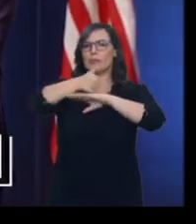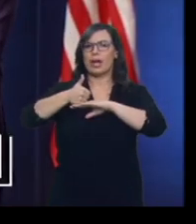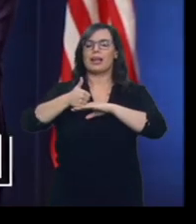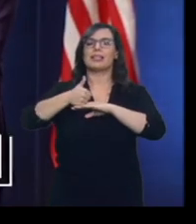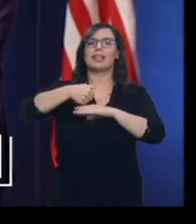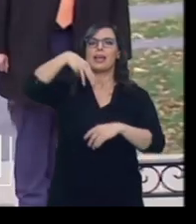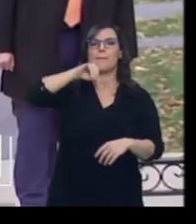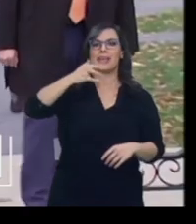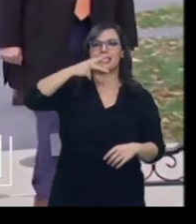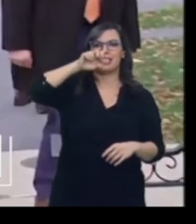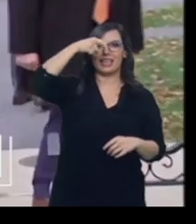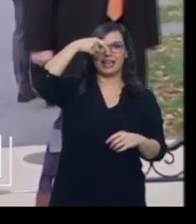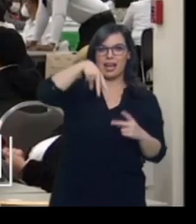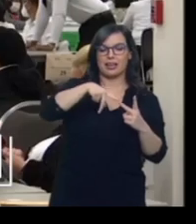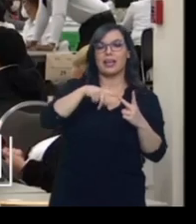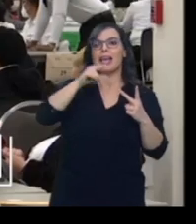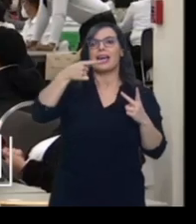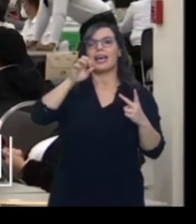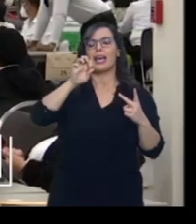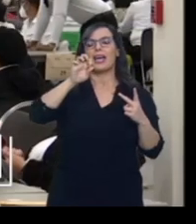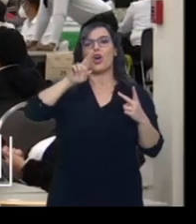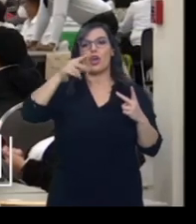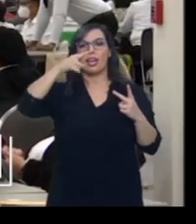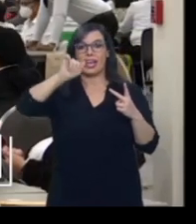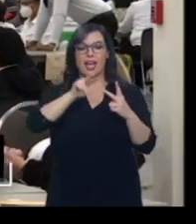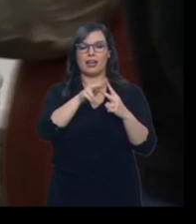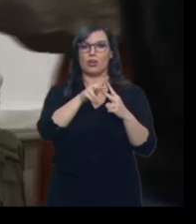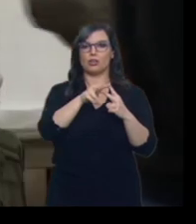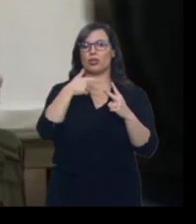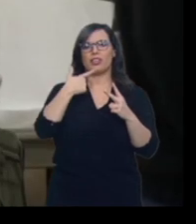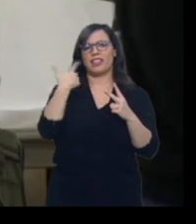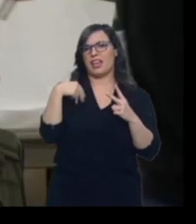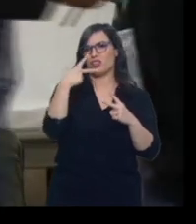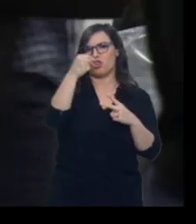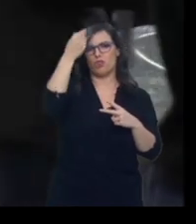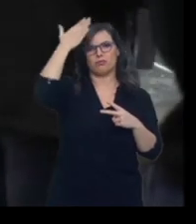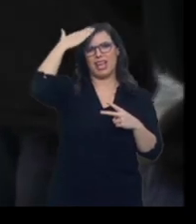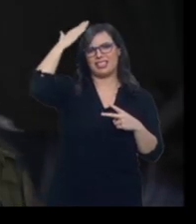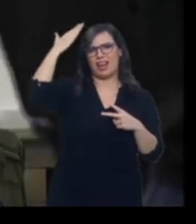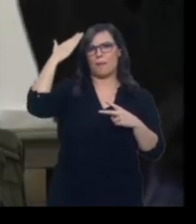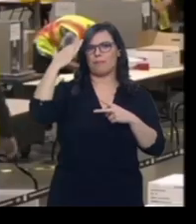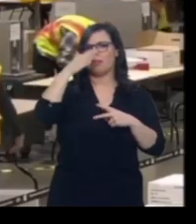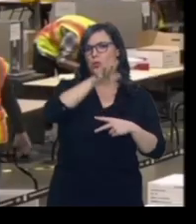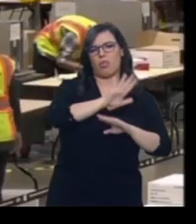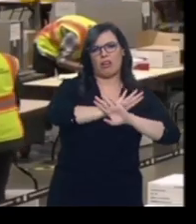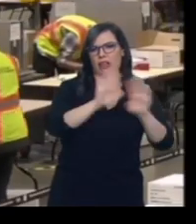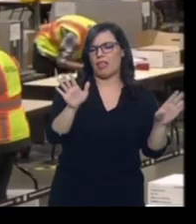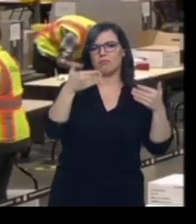rechazado las demandas que ha interpuesto Trump. Biden está un paso más cerca de la Casa Blanca.